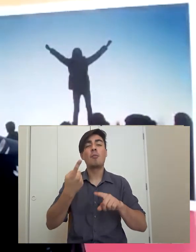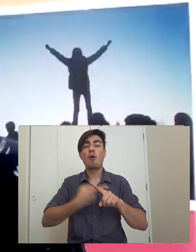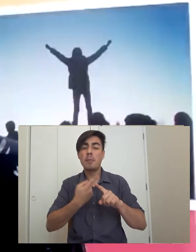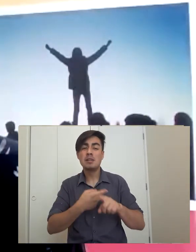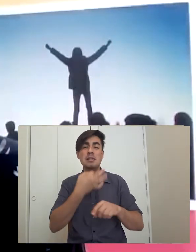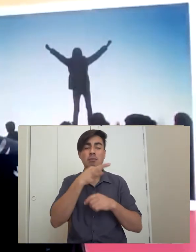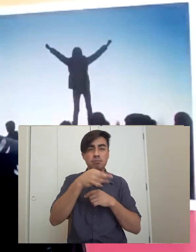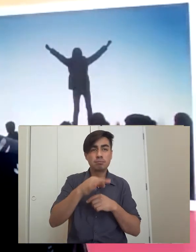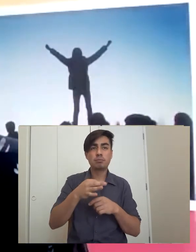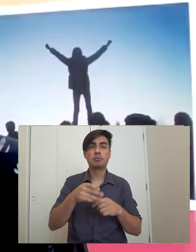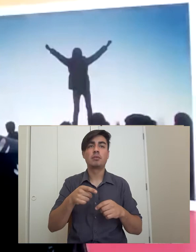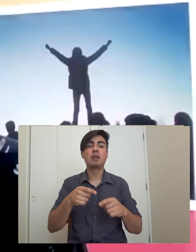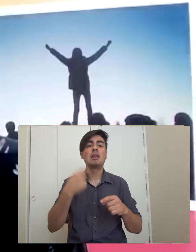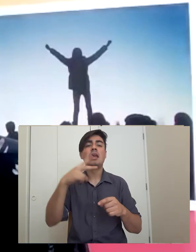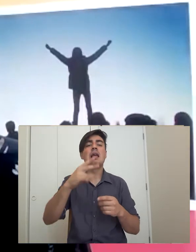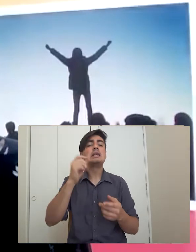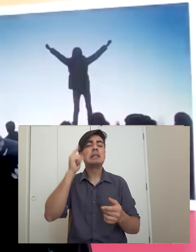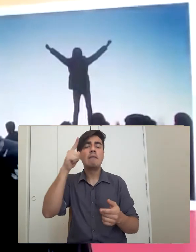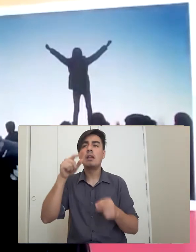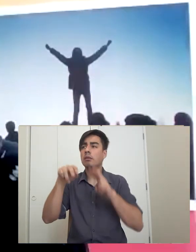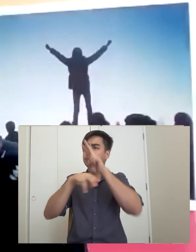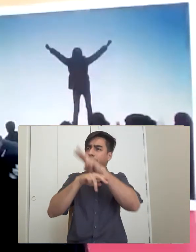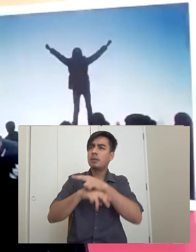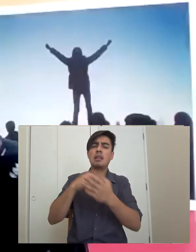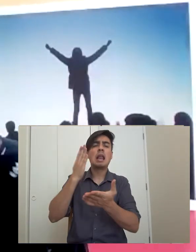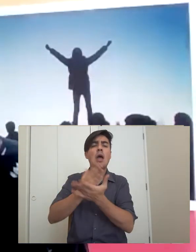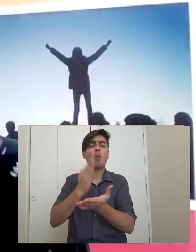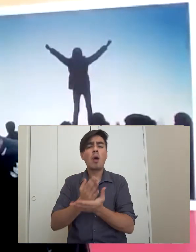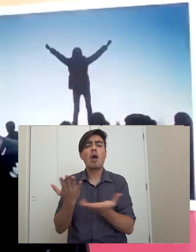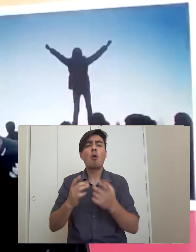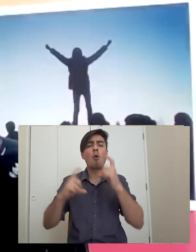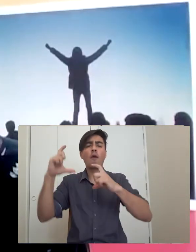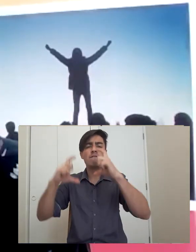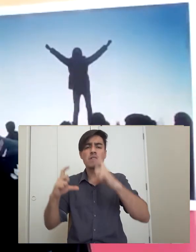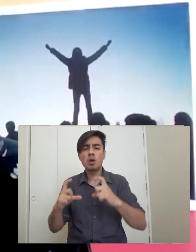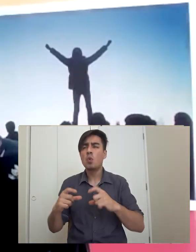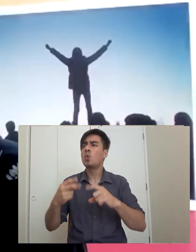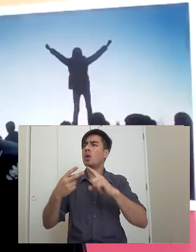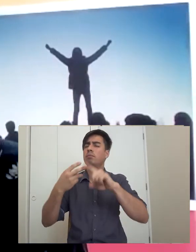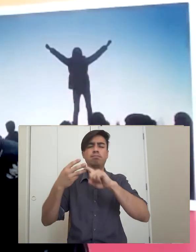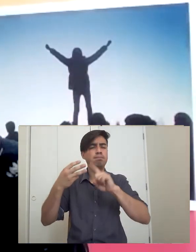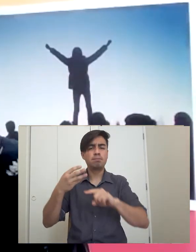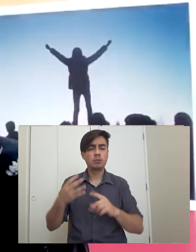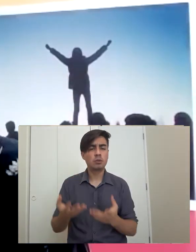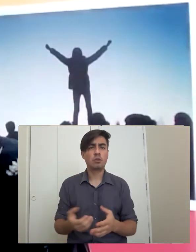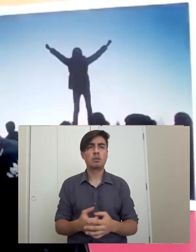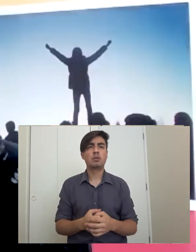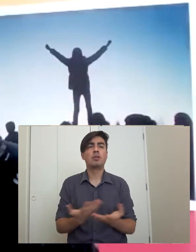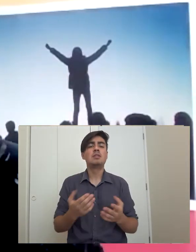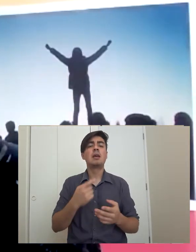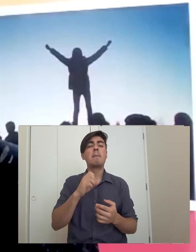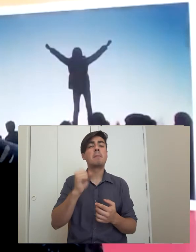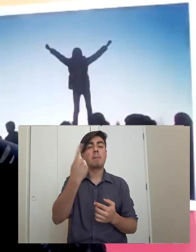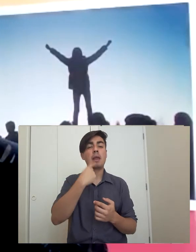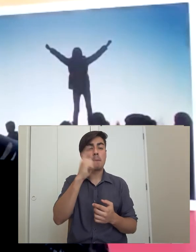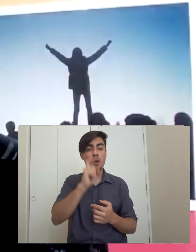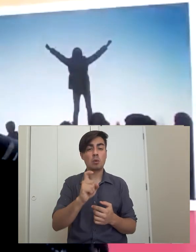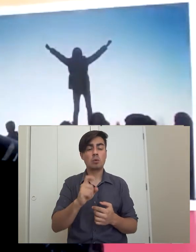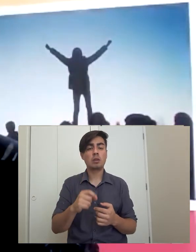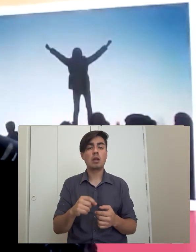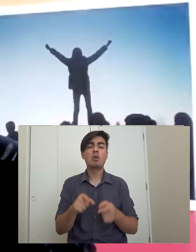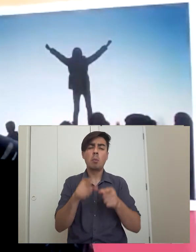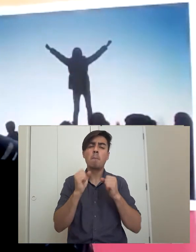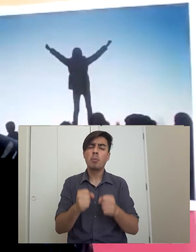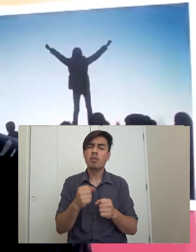sus condiciones, de sus escuelas, su configuración. Pero la primera pregunta, Marcela,